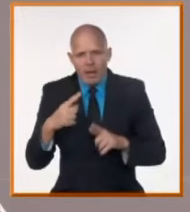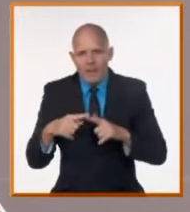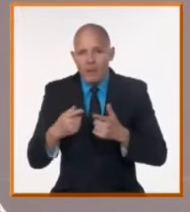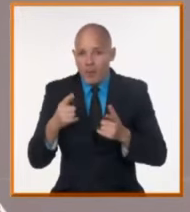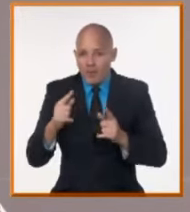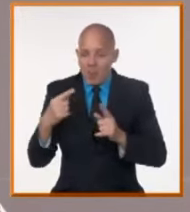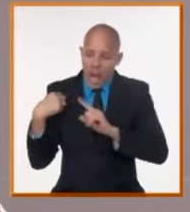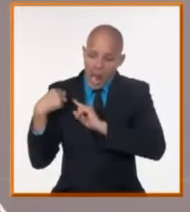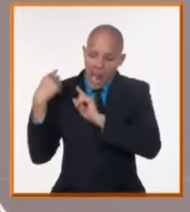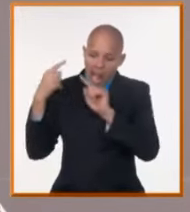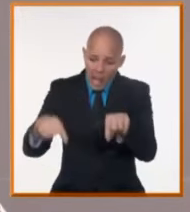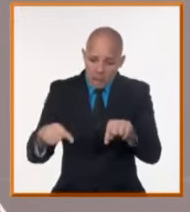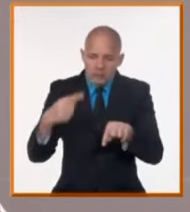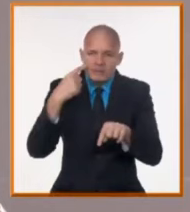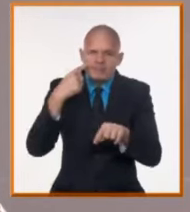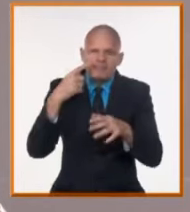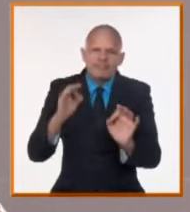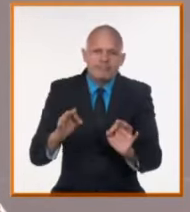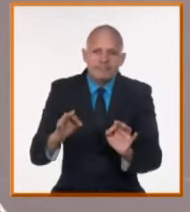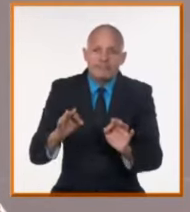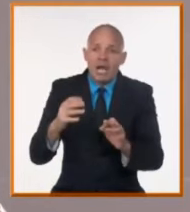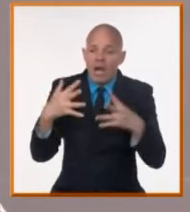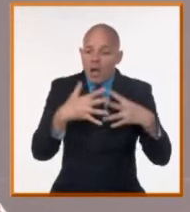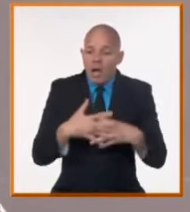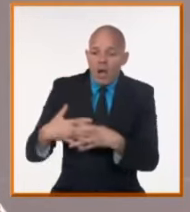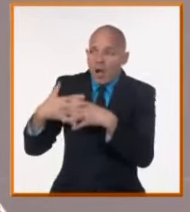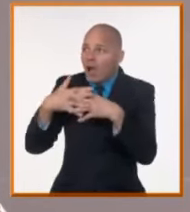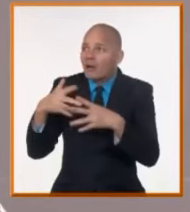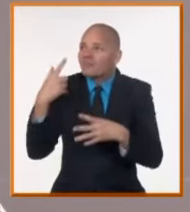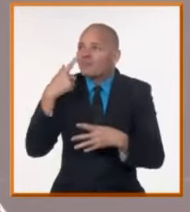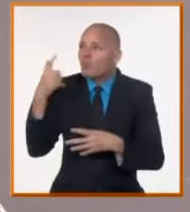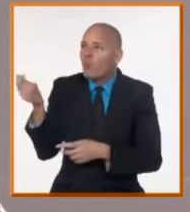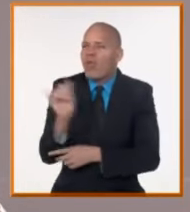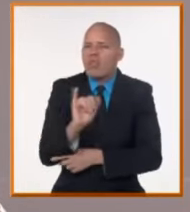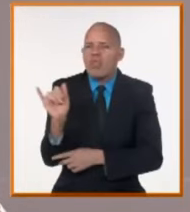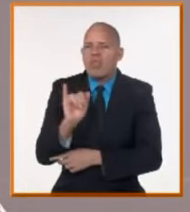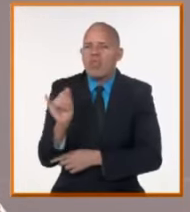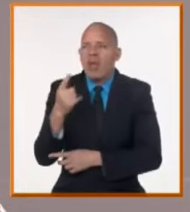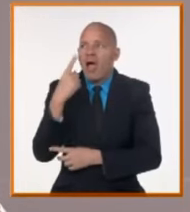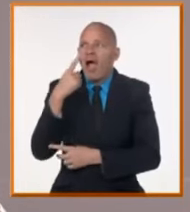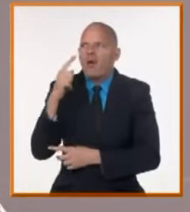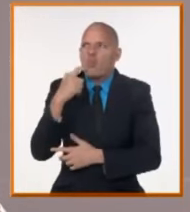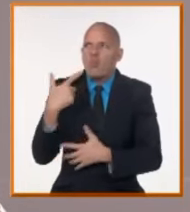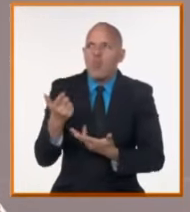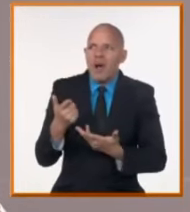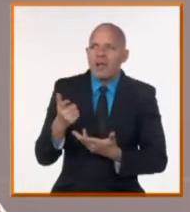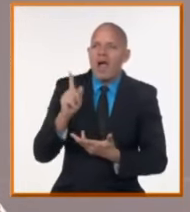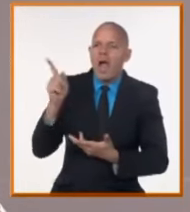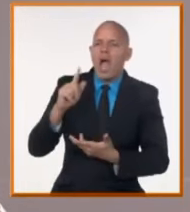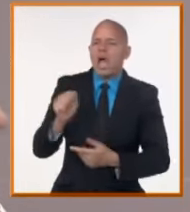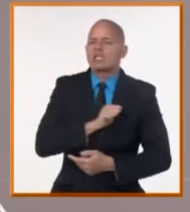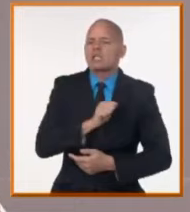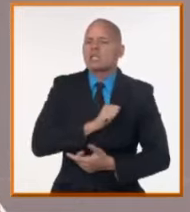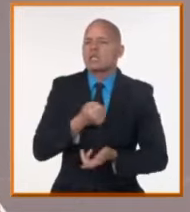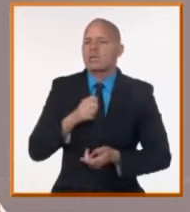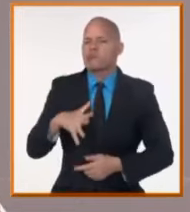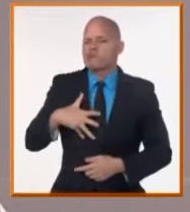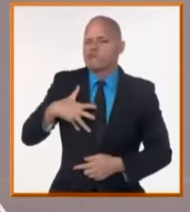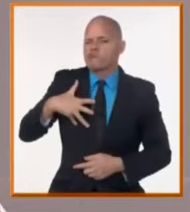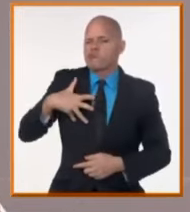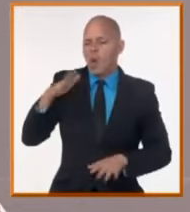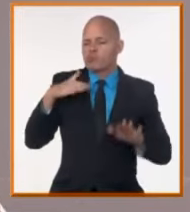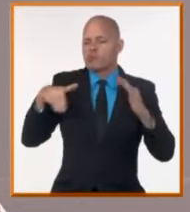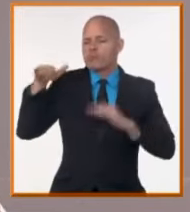Unidos viven en medio de una disputa geopolítica global, una disputa por la hegemonía con las grandes